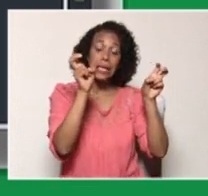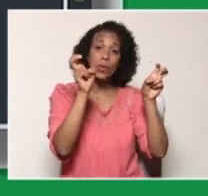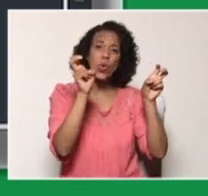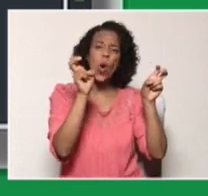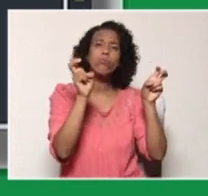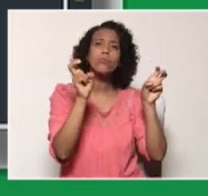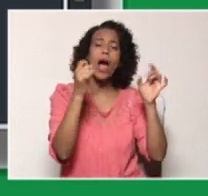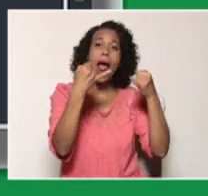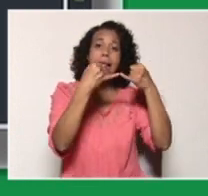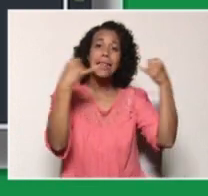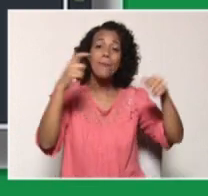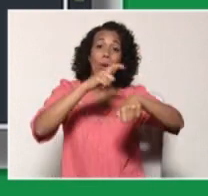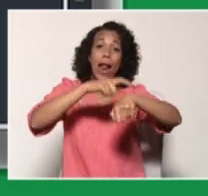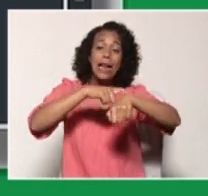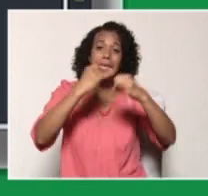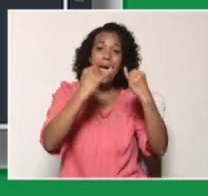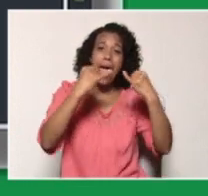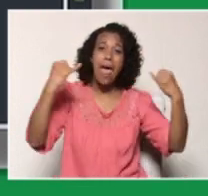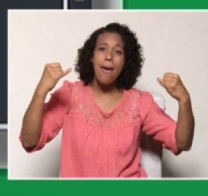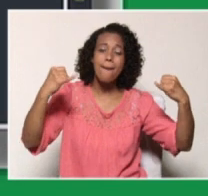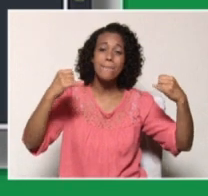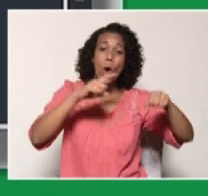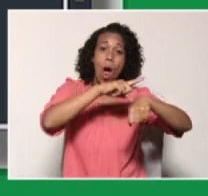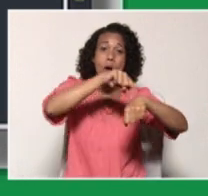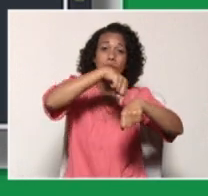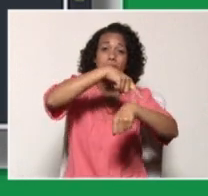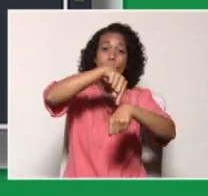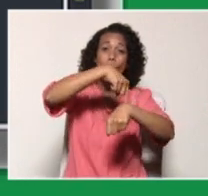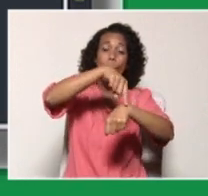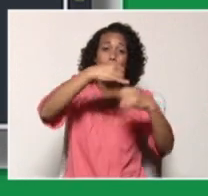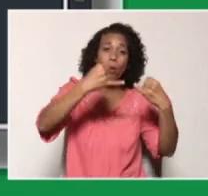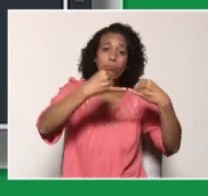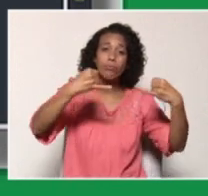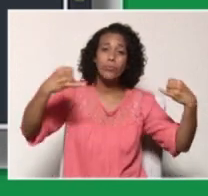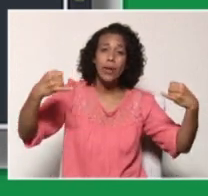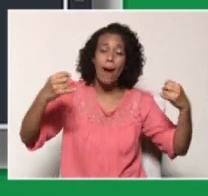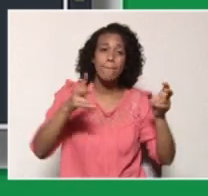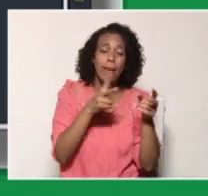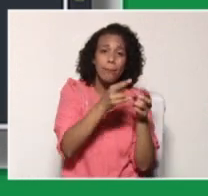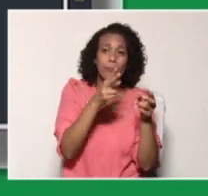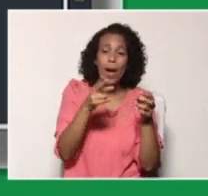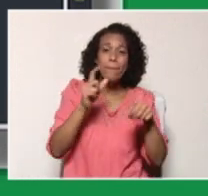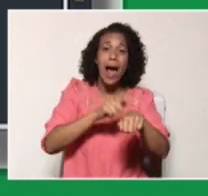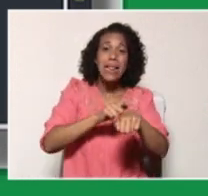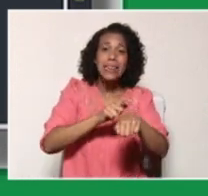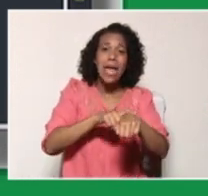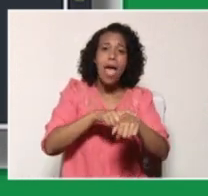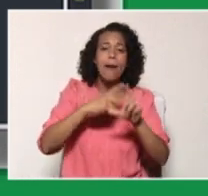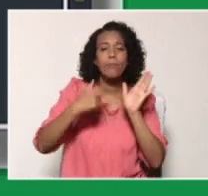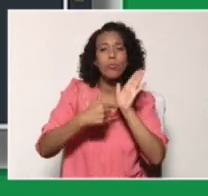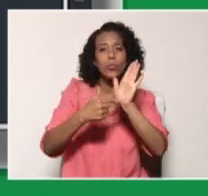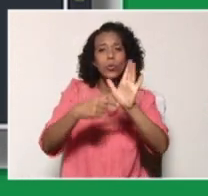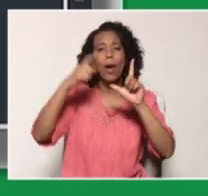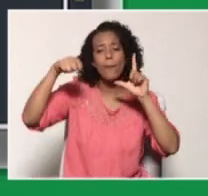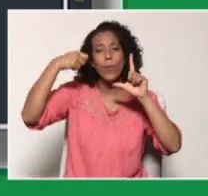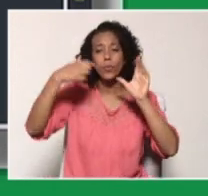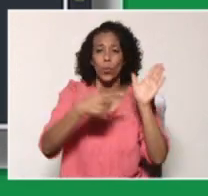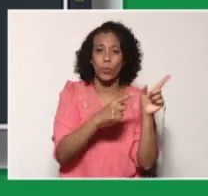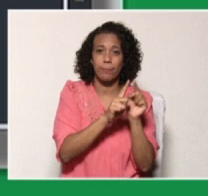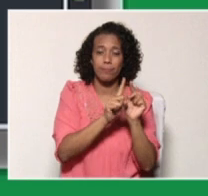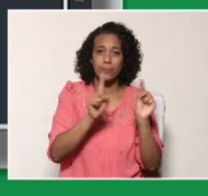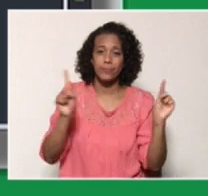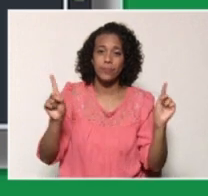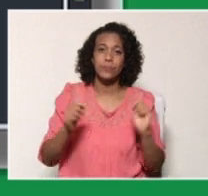como vemos en la línea de tiempo nos permite redimensionarla, esto es para darle el tiempo que queremos darle a la pantalla